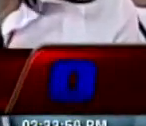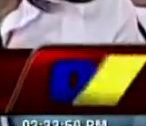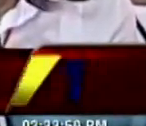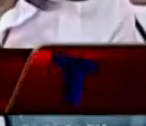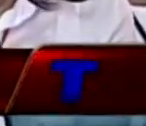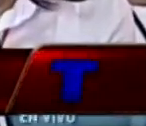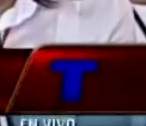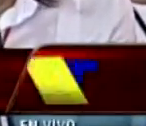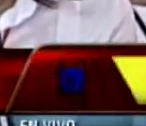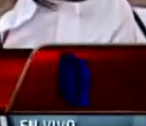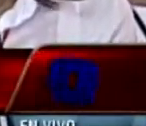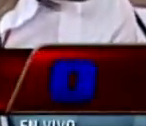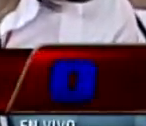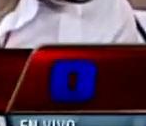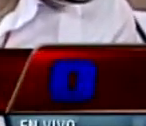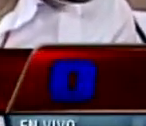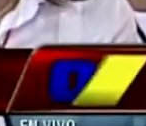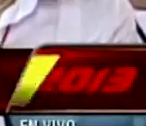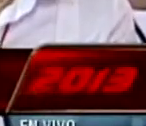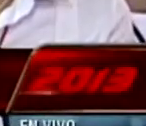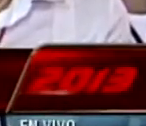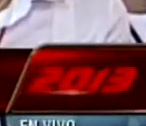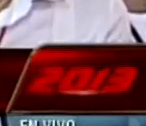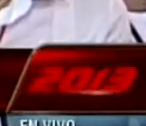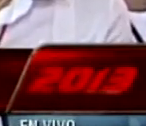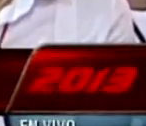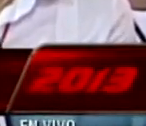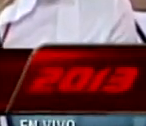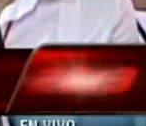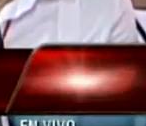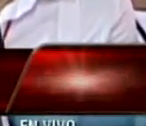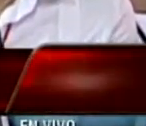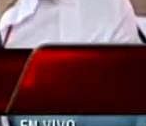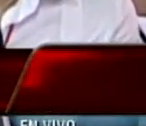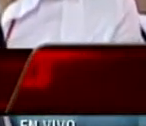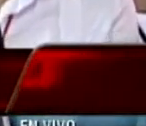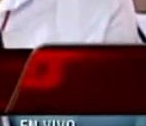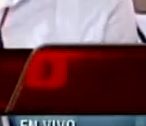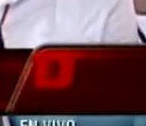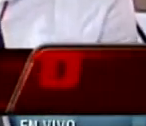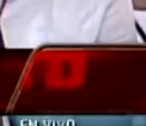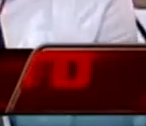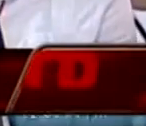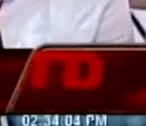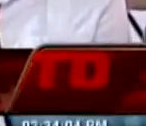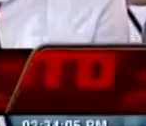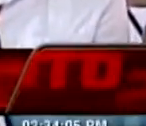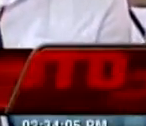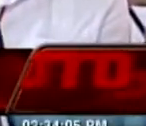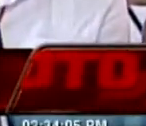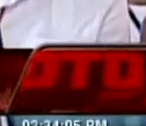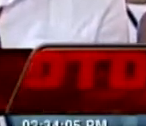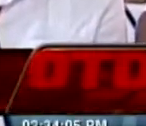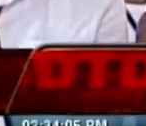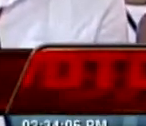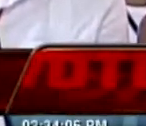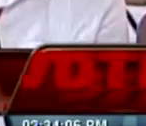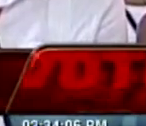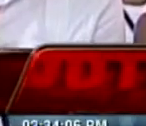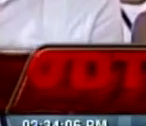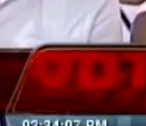tema de que no se ha logrado abastecer la demanda de divisas y por si ustedes se plantearían